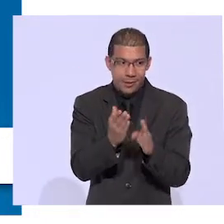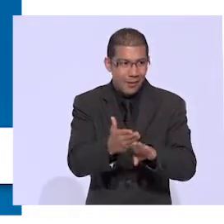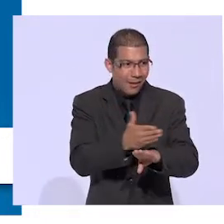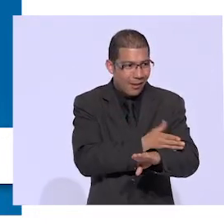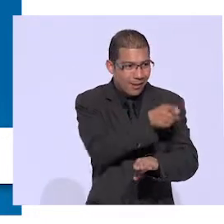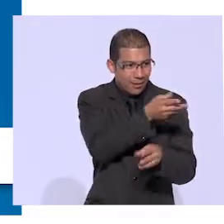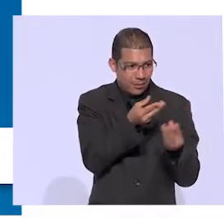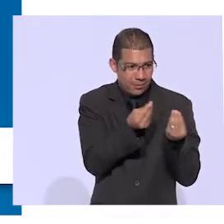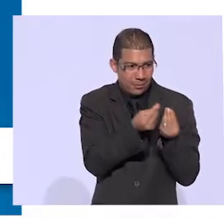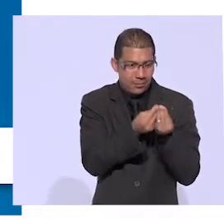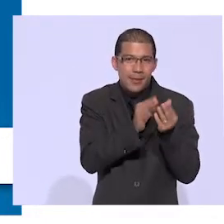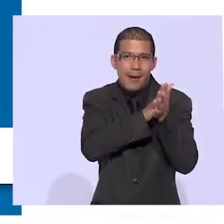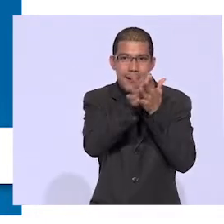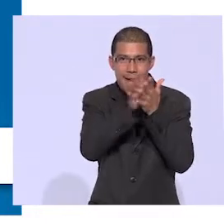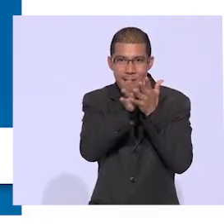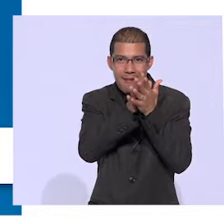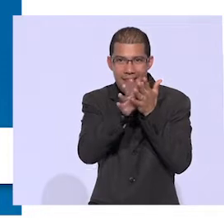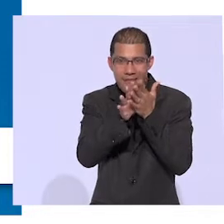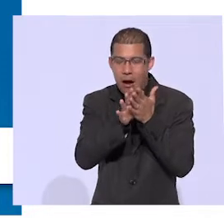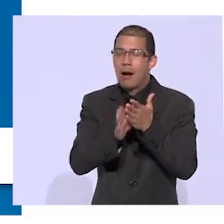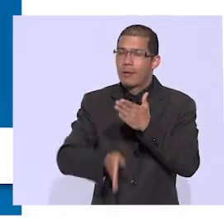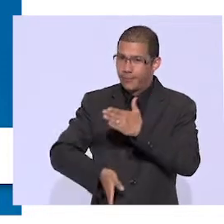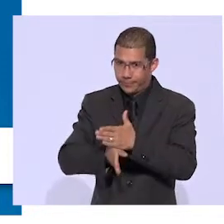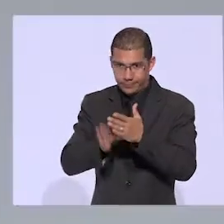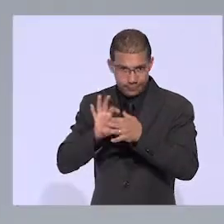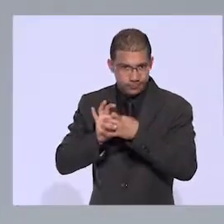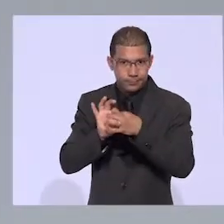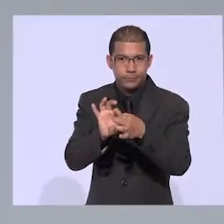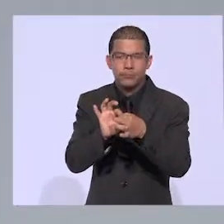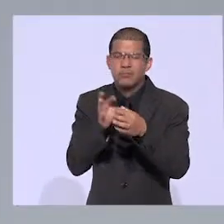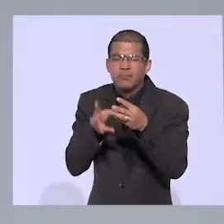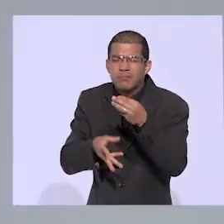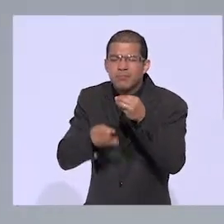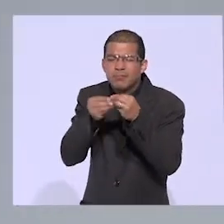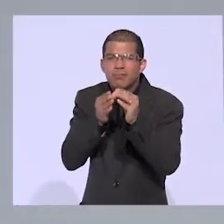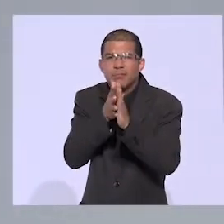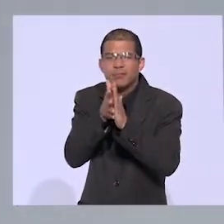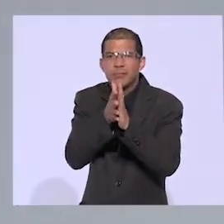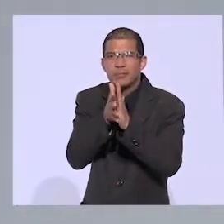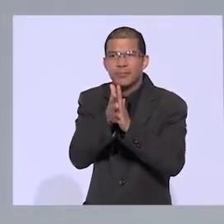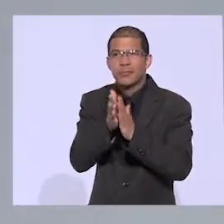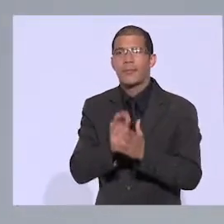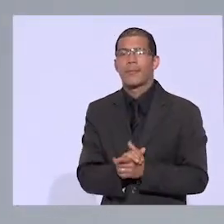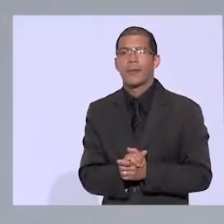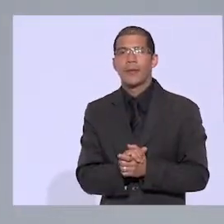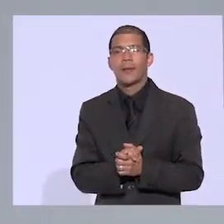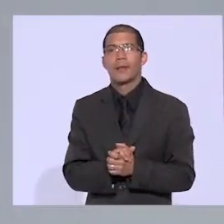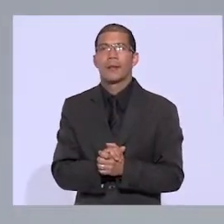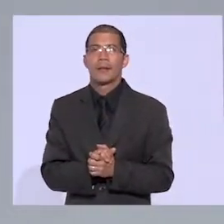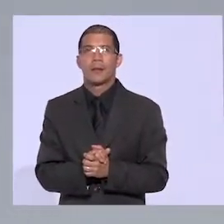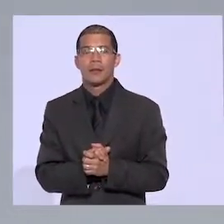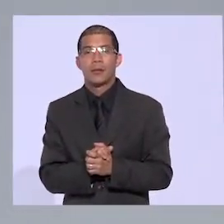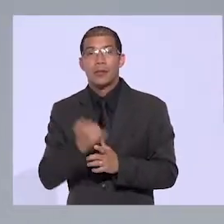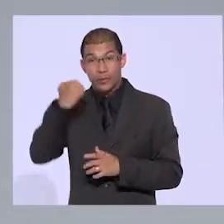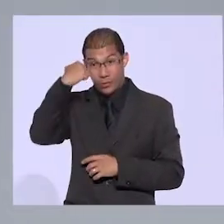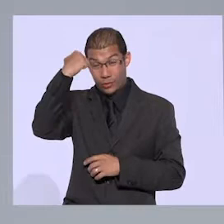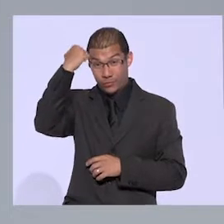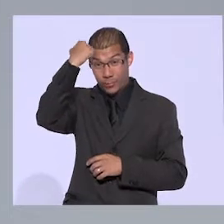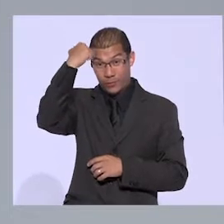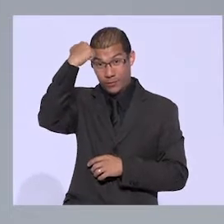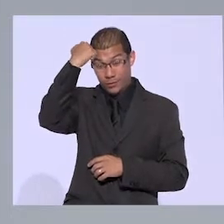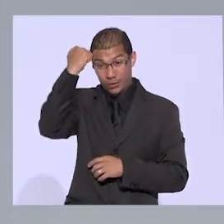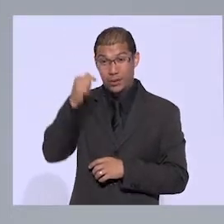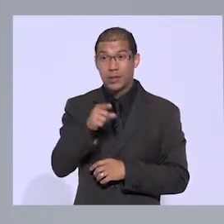mi compañero Luis, y añadir el cuestionario de los profesores. Es decir, las cosas que dicen los profesores en